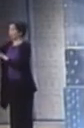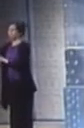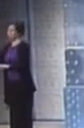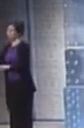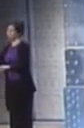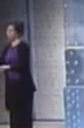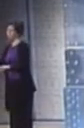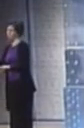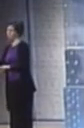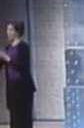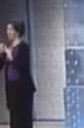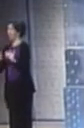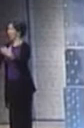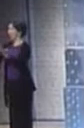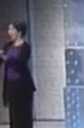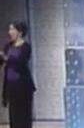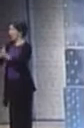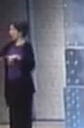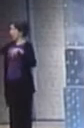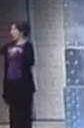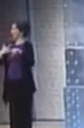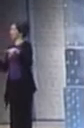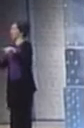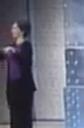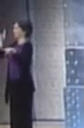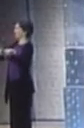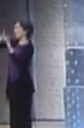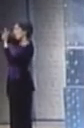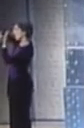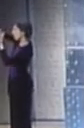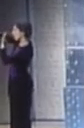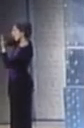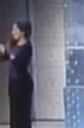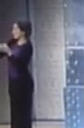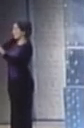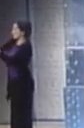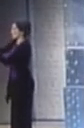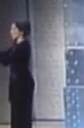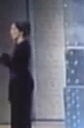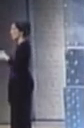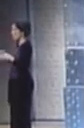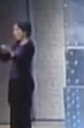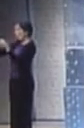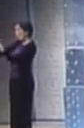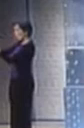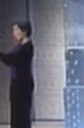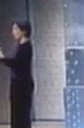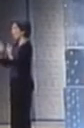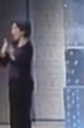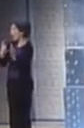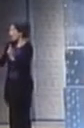hablar delante de la clase, a exponer temas, nos reuníamos en grupos. Cada persona del grupo debía